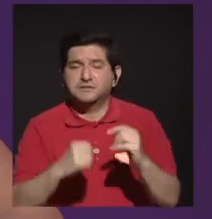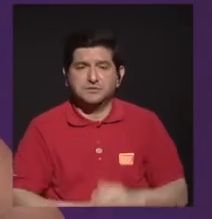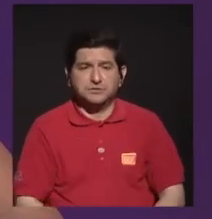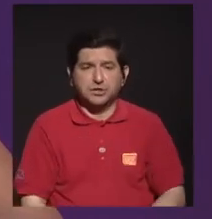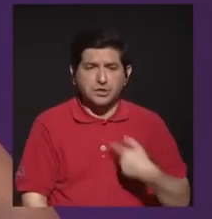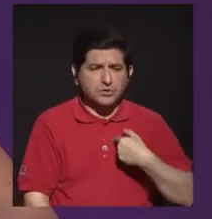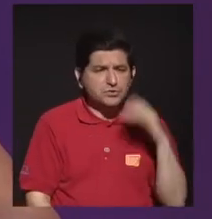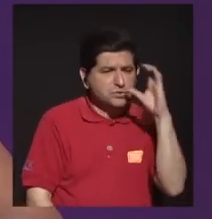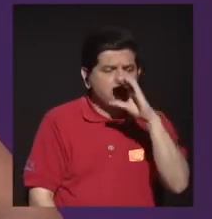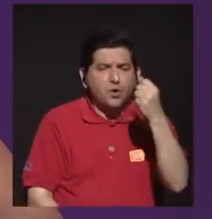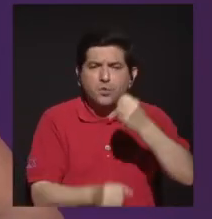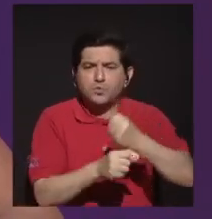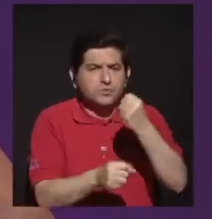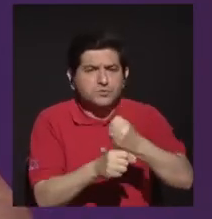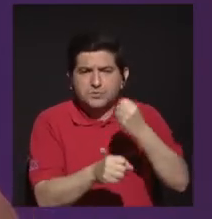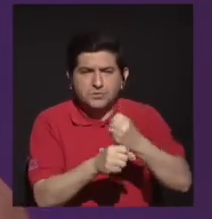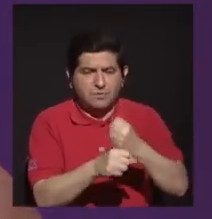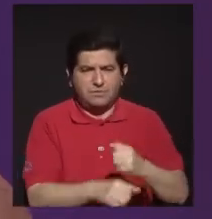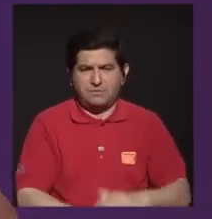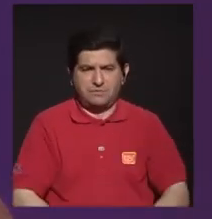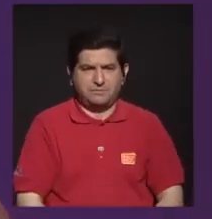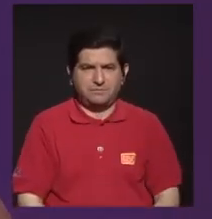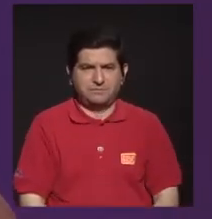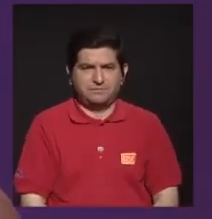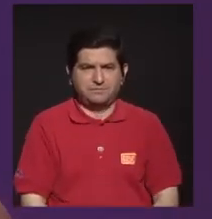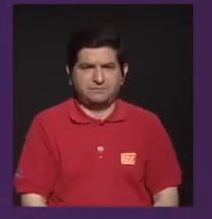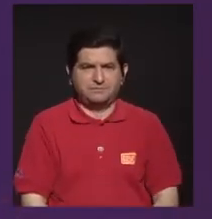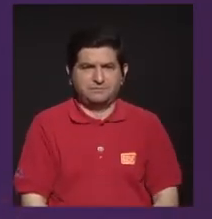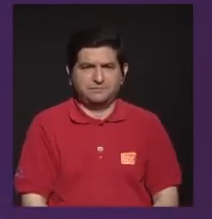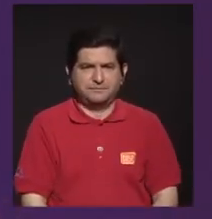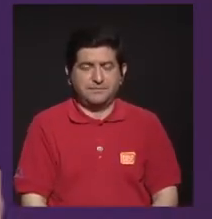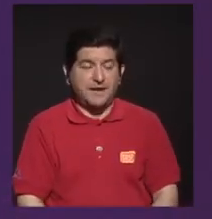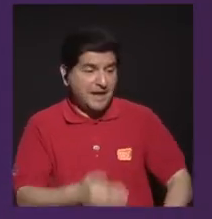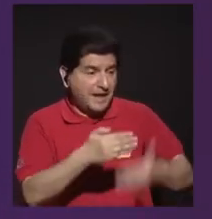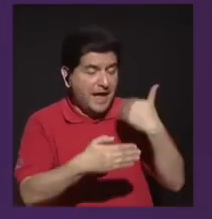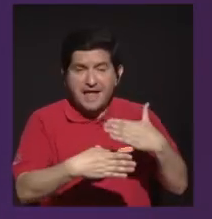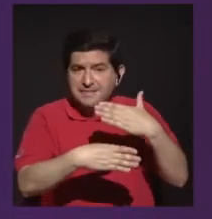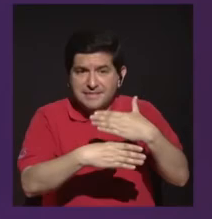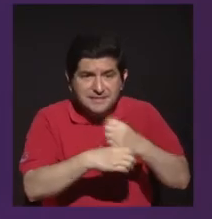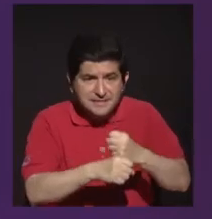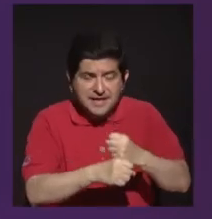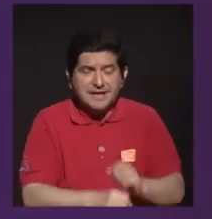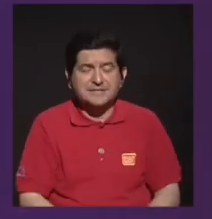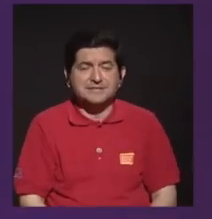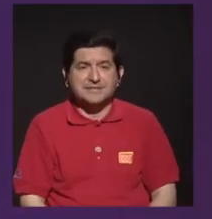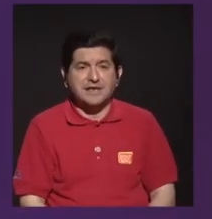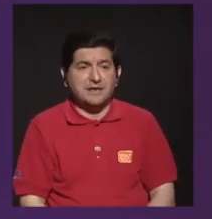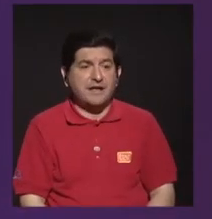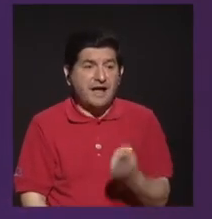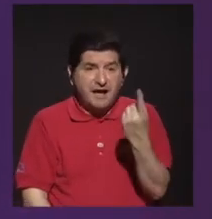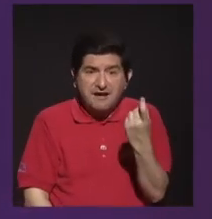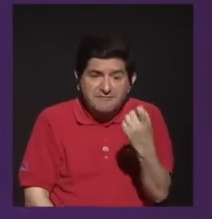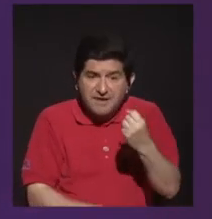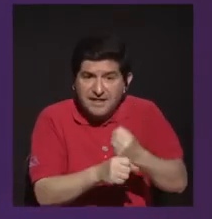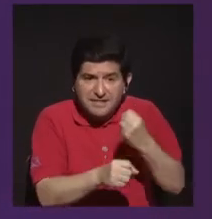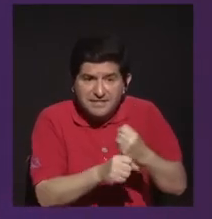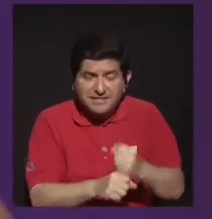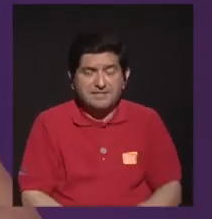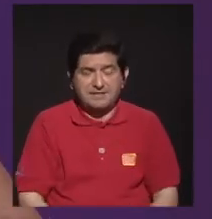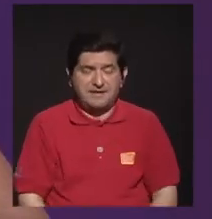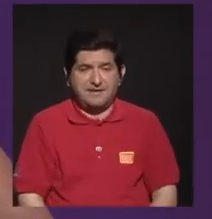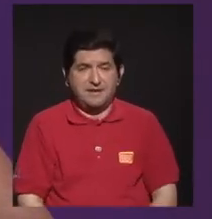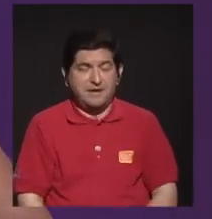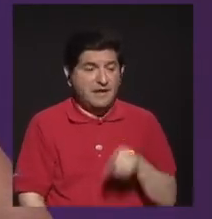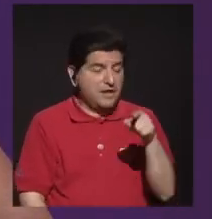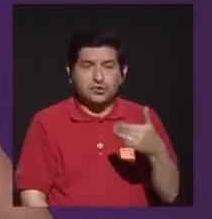voy a ir a buscar un trabajo acá. Es que no lo hicieron antes porque no lo tenían tampoco, ¿sí me explico? No es porque no querían, era